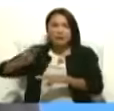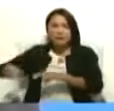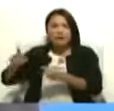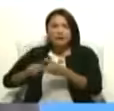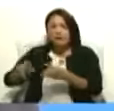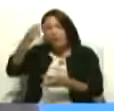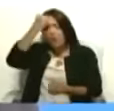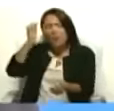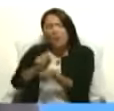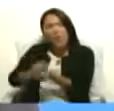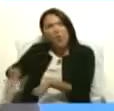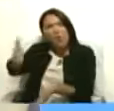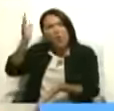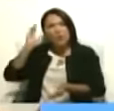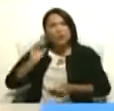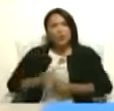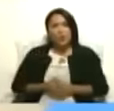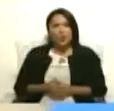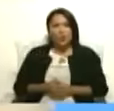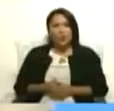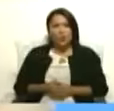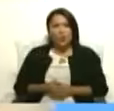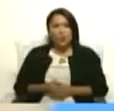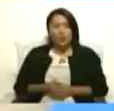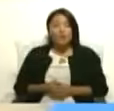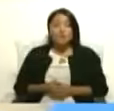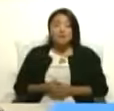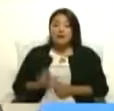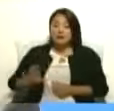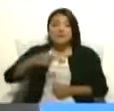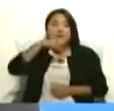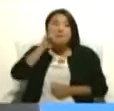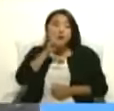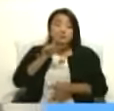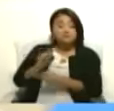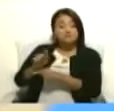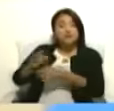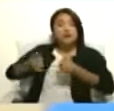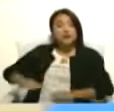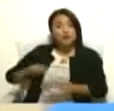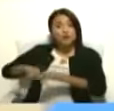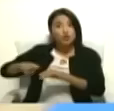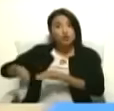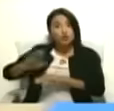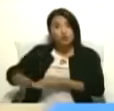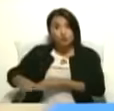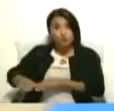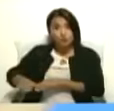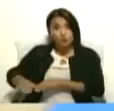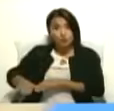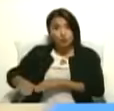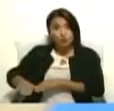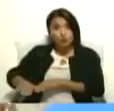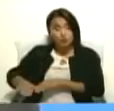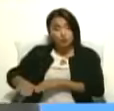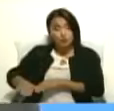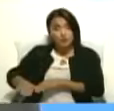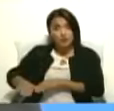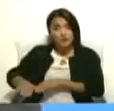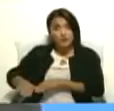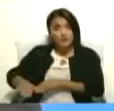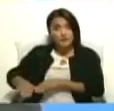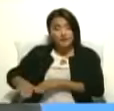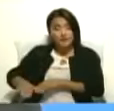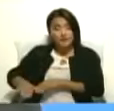torpe es incorregible si ampliamos lo que señala Augusto Mijares sobre